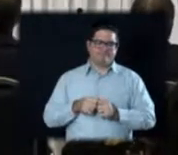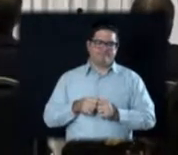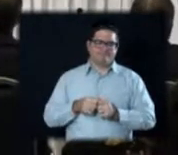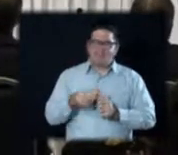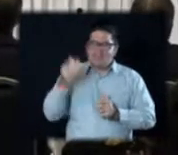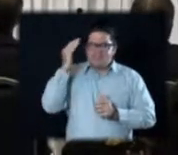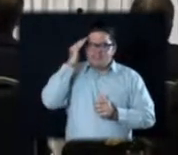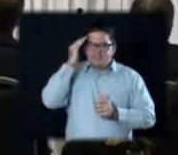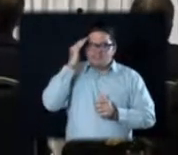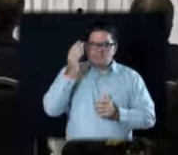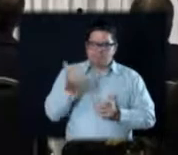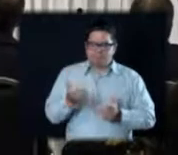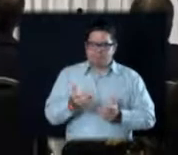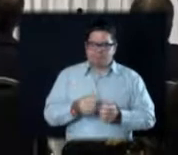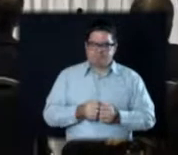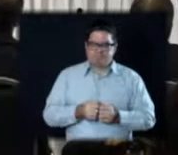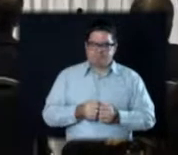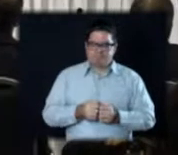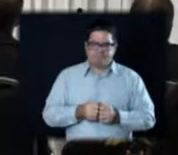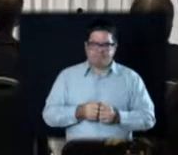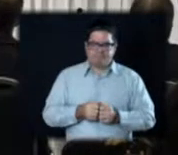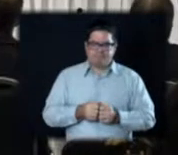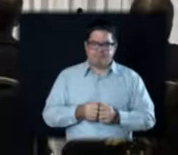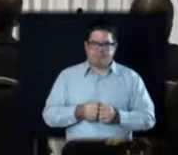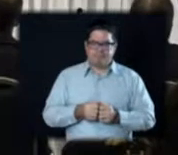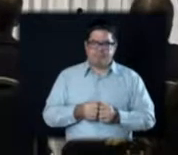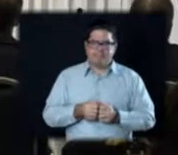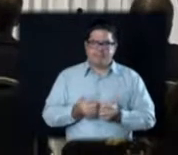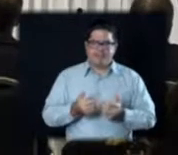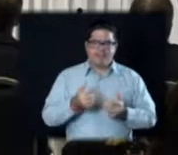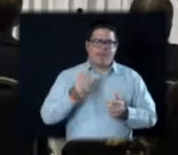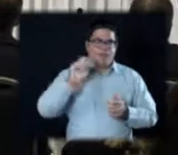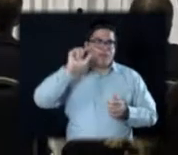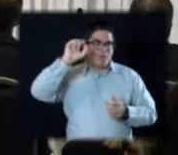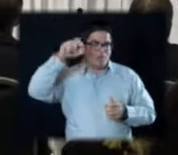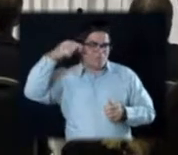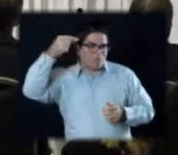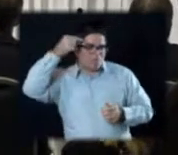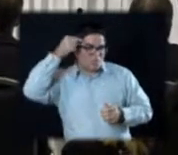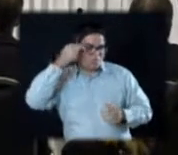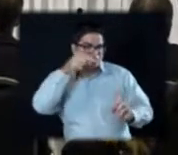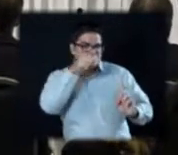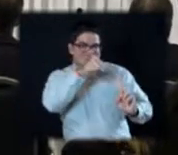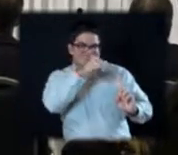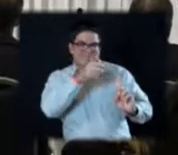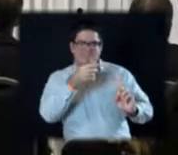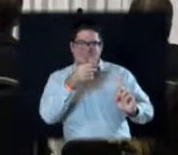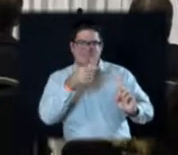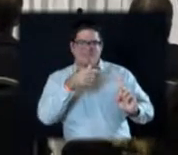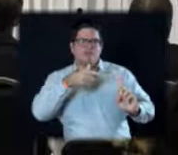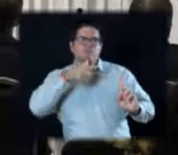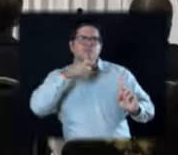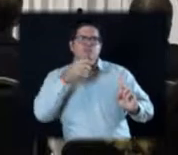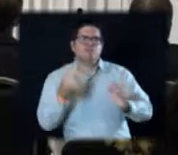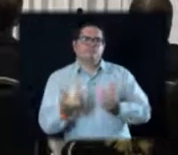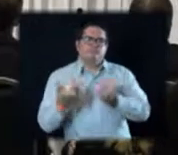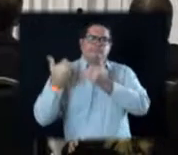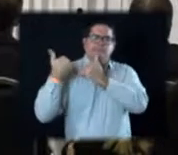Me gustaría saber sobre la historia y el trasfondo de quién el gobierno